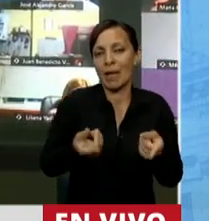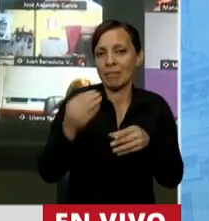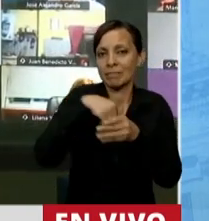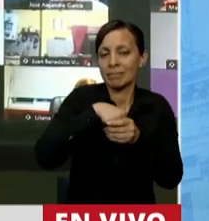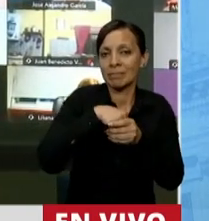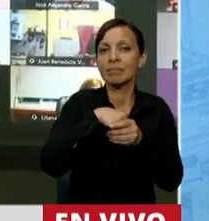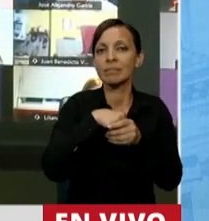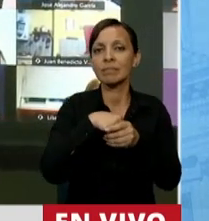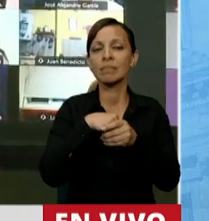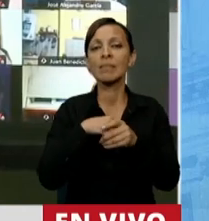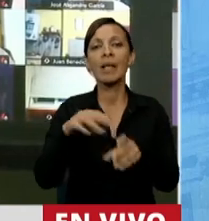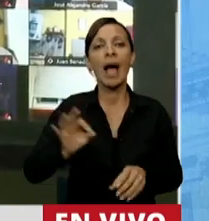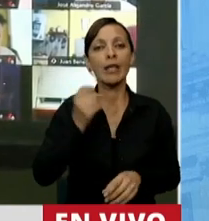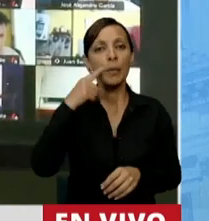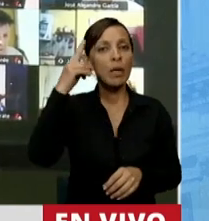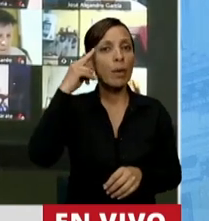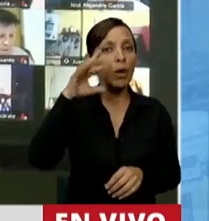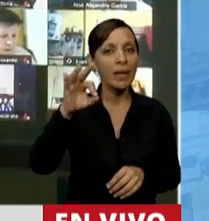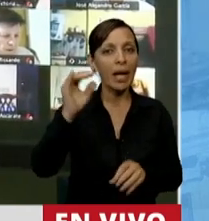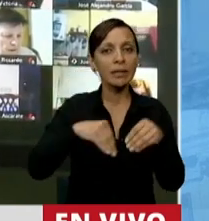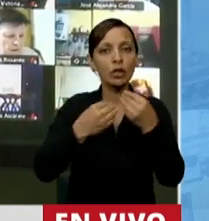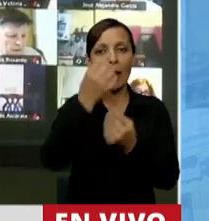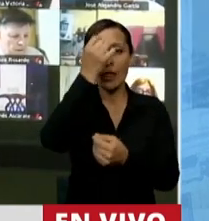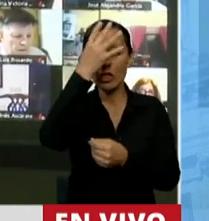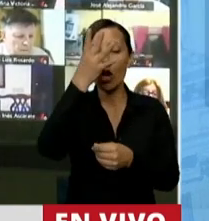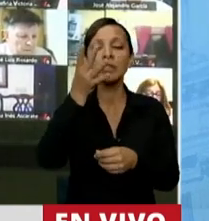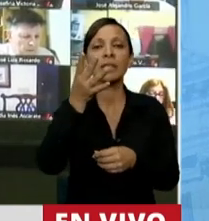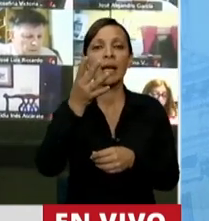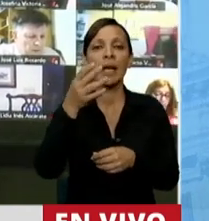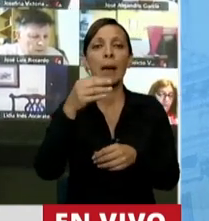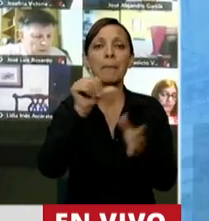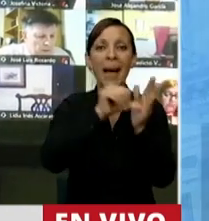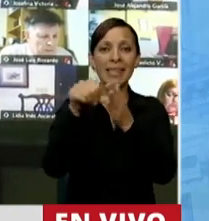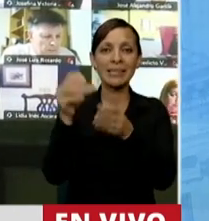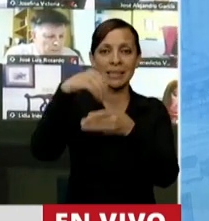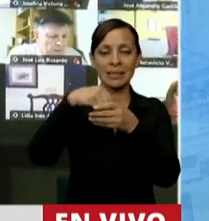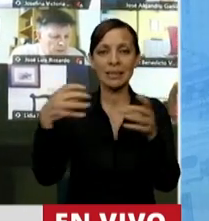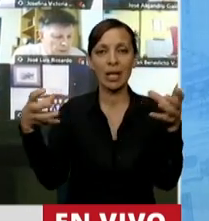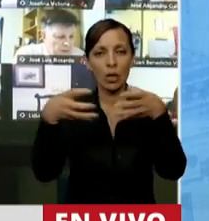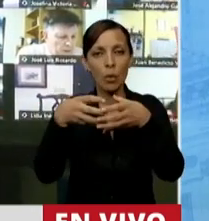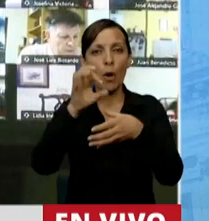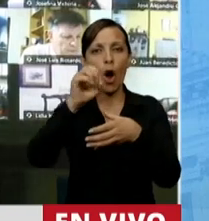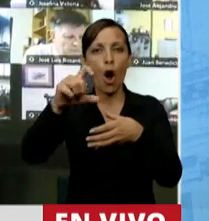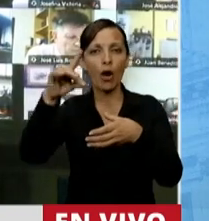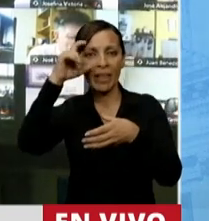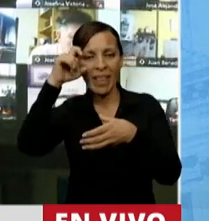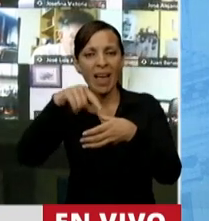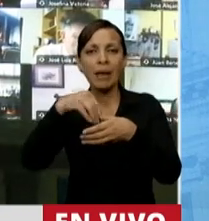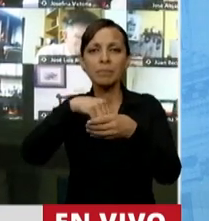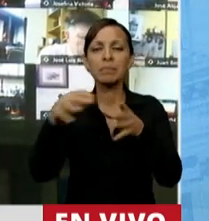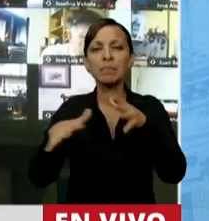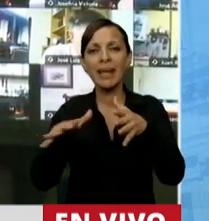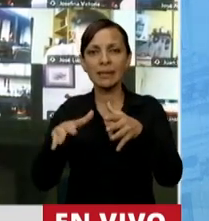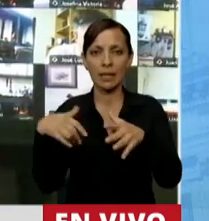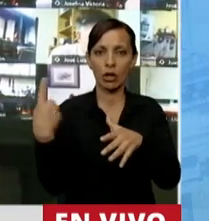¿Saben qué? En 1990 había 12 países en la OCDE que tenían un impuesto parecido al nuestro, parecido nada más, porque el nuestro